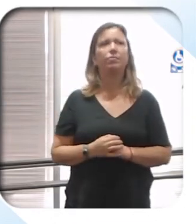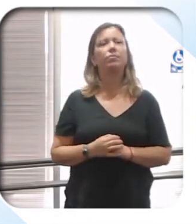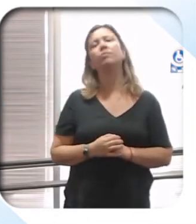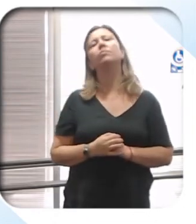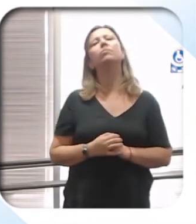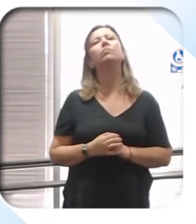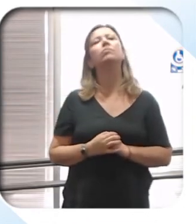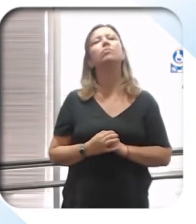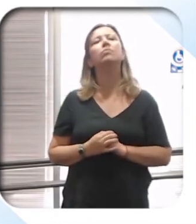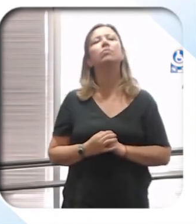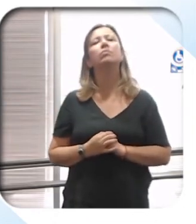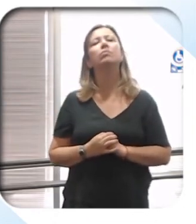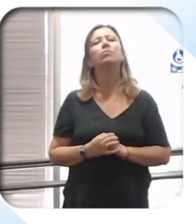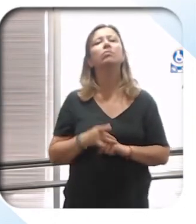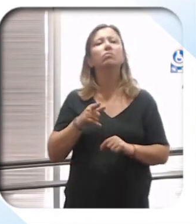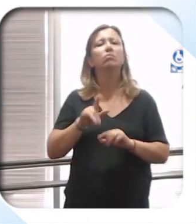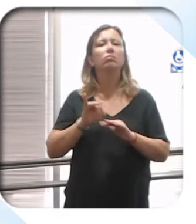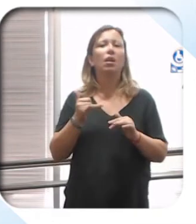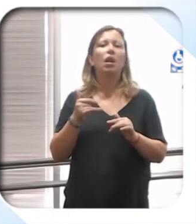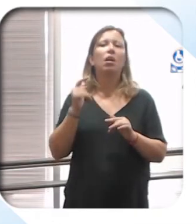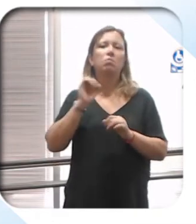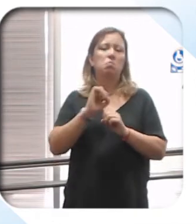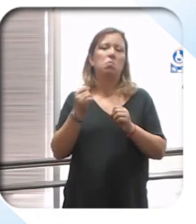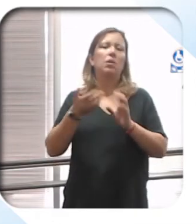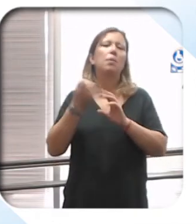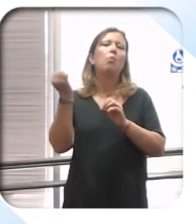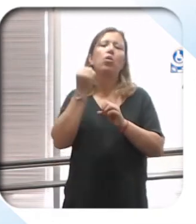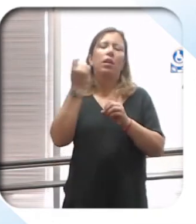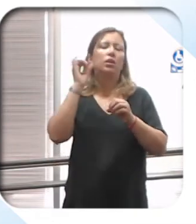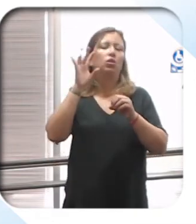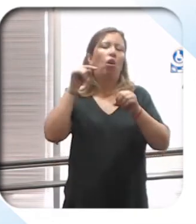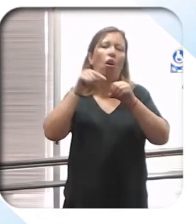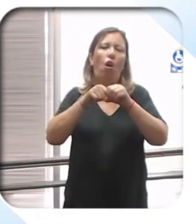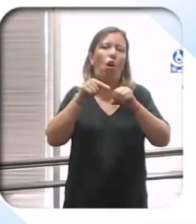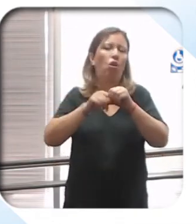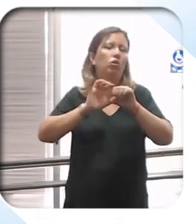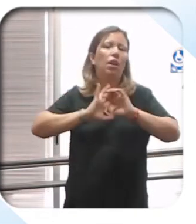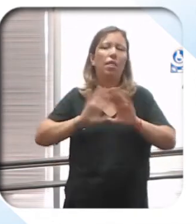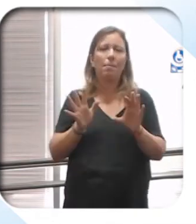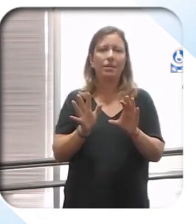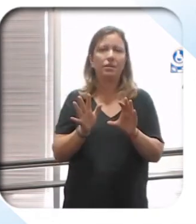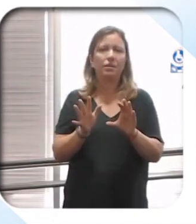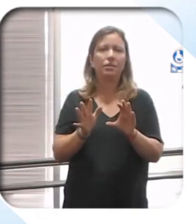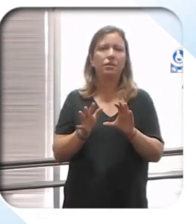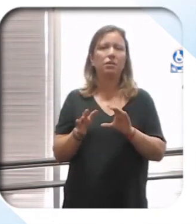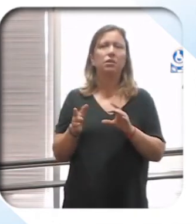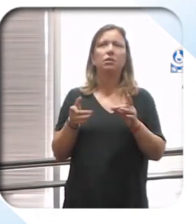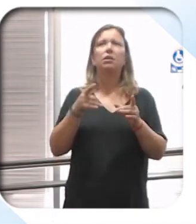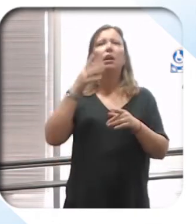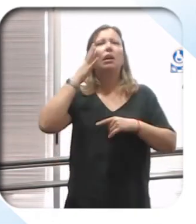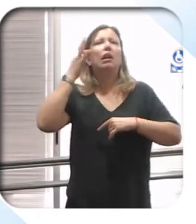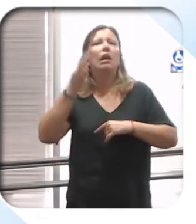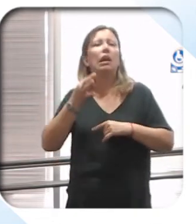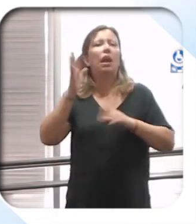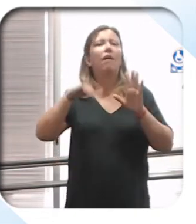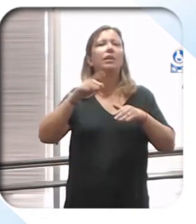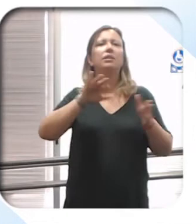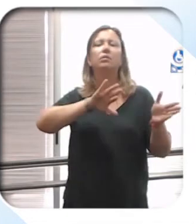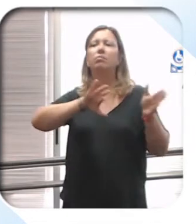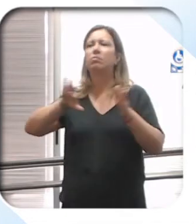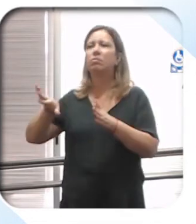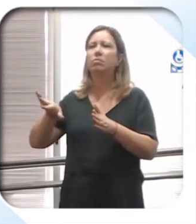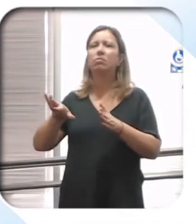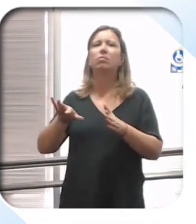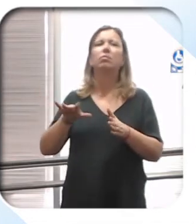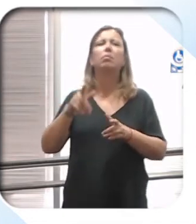Bueno, se jerarquiza el coito, por eso se cree y por eso está por fuera, a veces se ha dejado